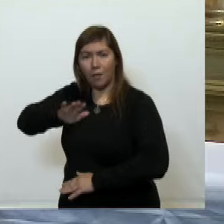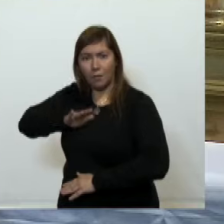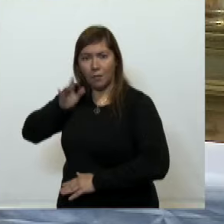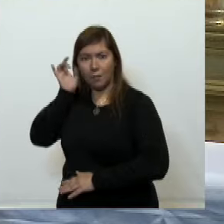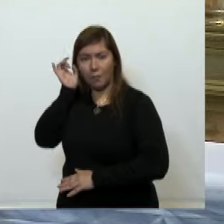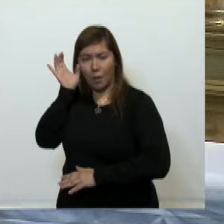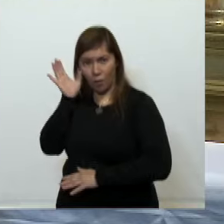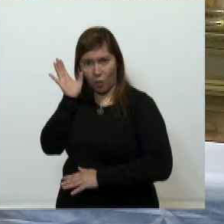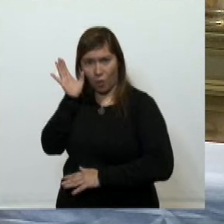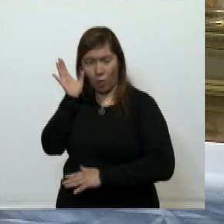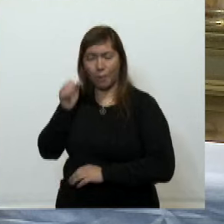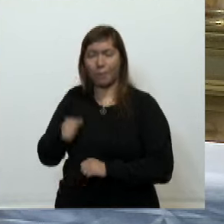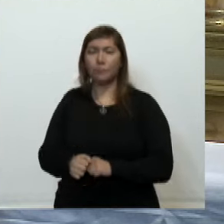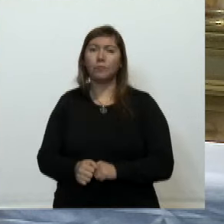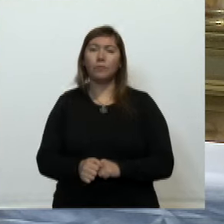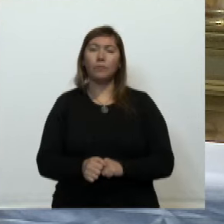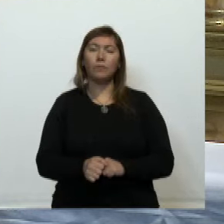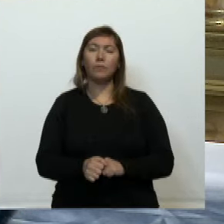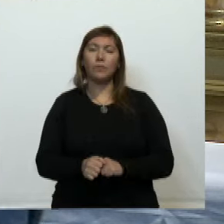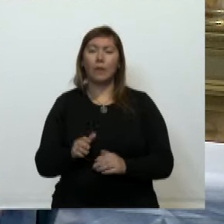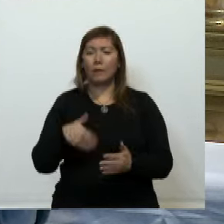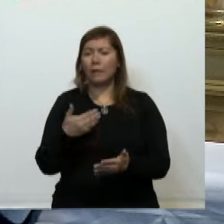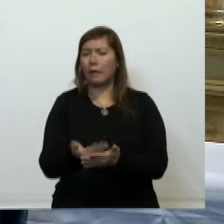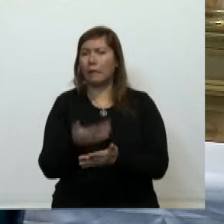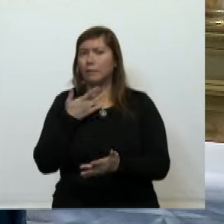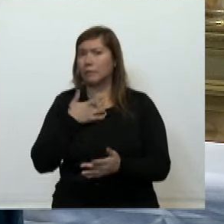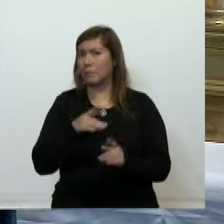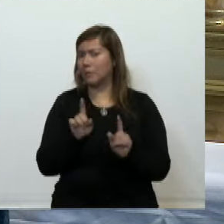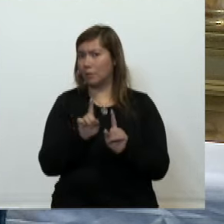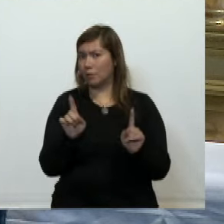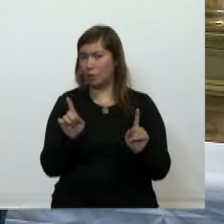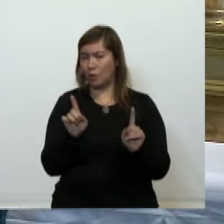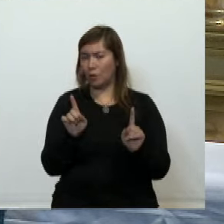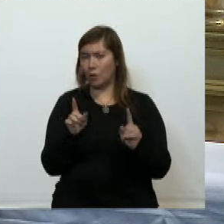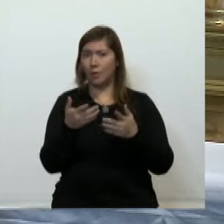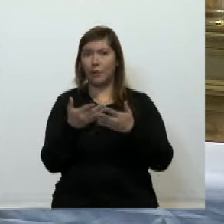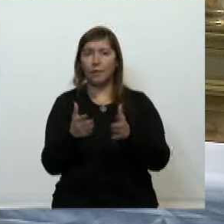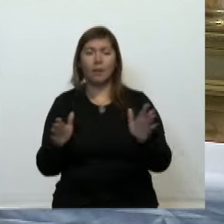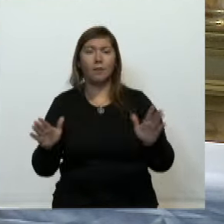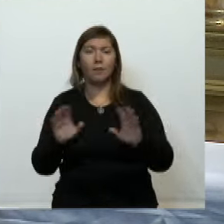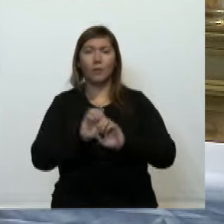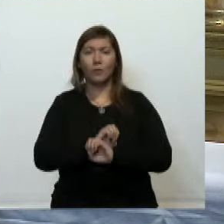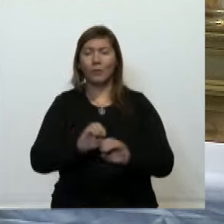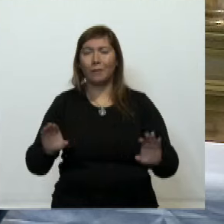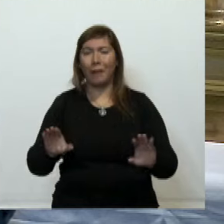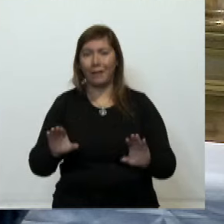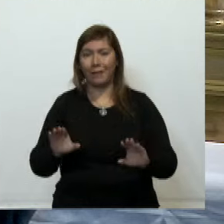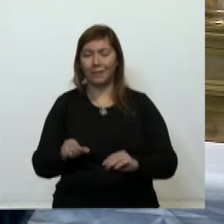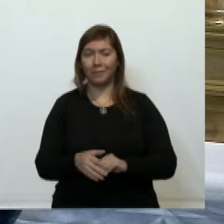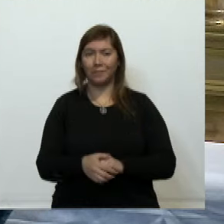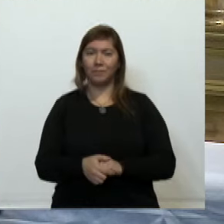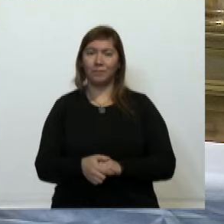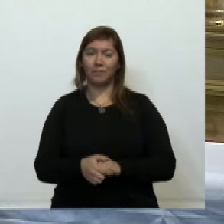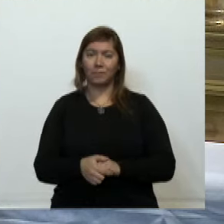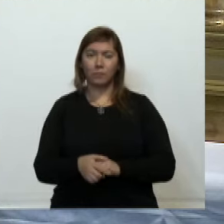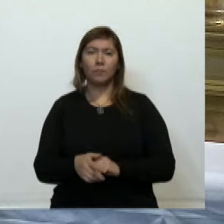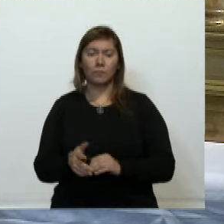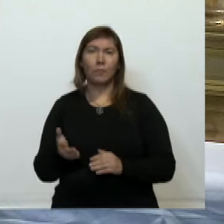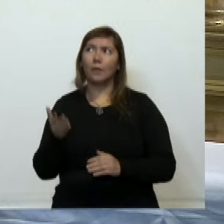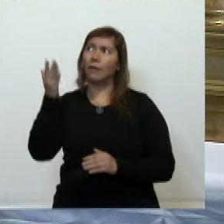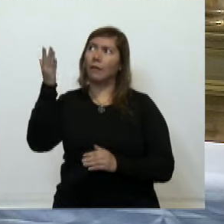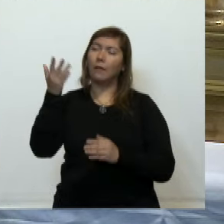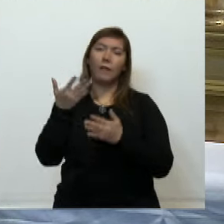nos ofenden. No nos dejes caer en la tentación y líbranos del mal. Líbranos de todos los males,